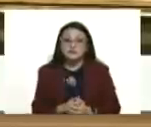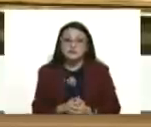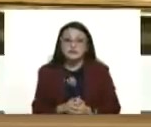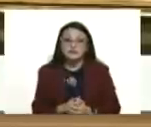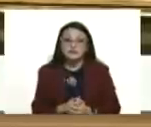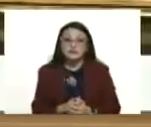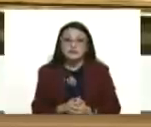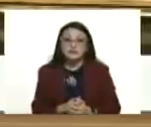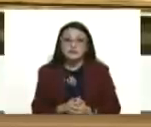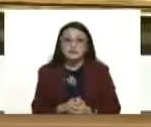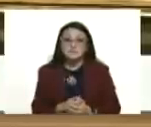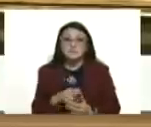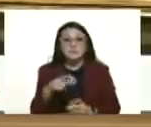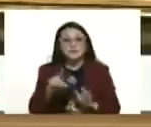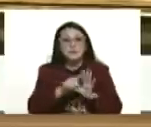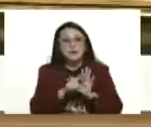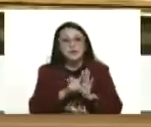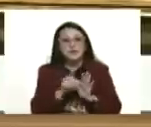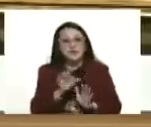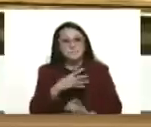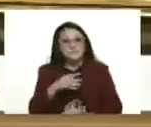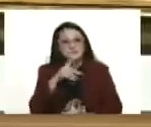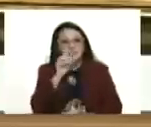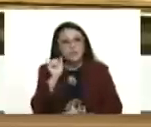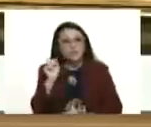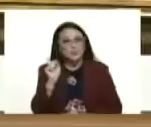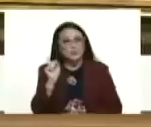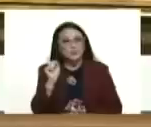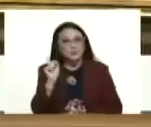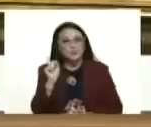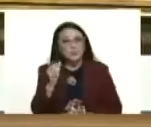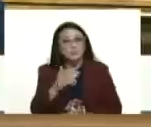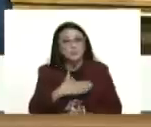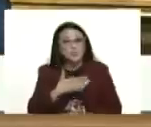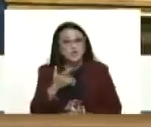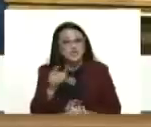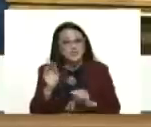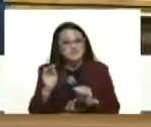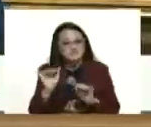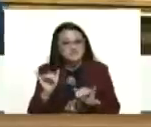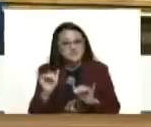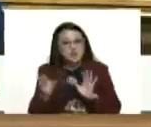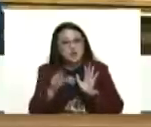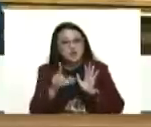en base a ese instrumento de ley para que el presidente Maduro pueda, con esa ley,